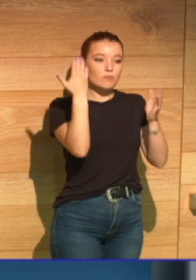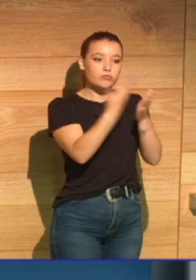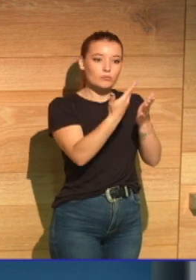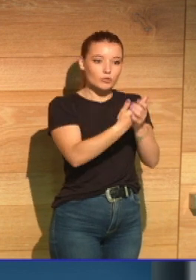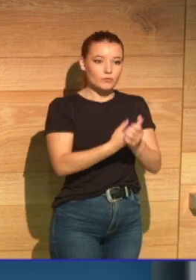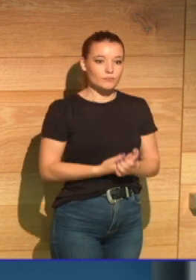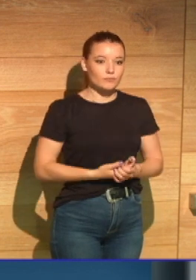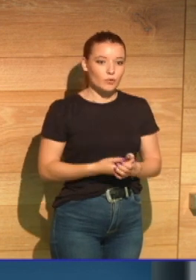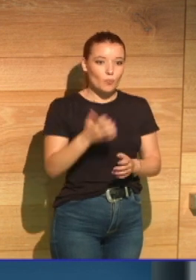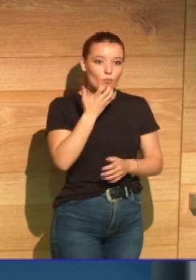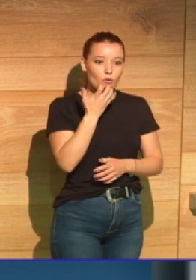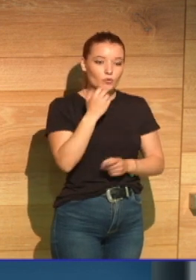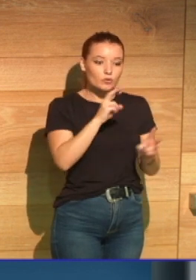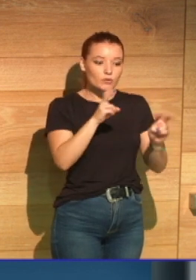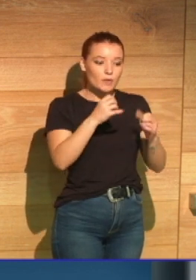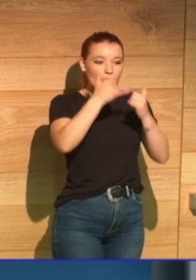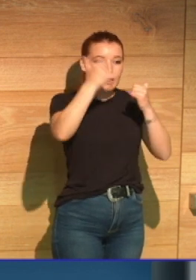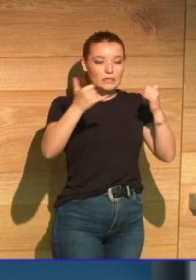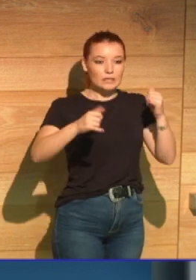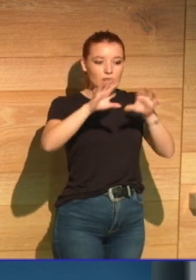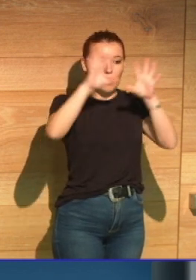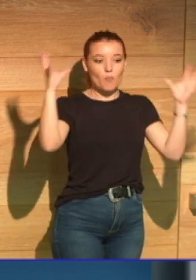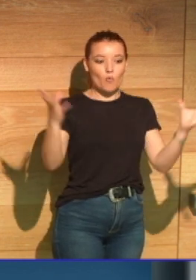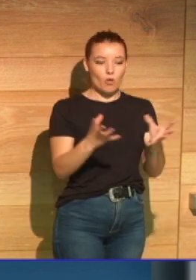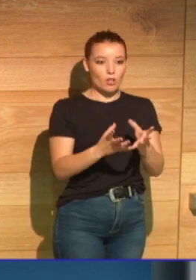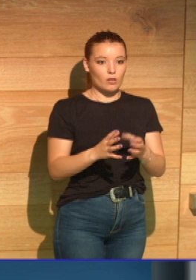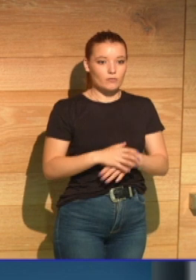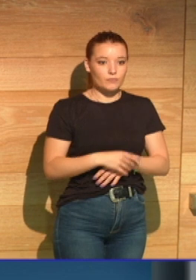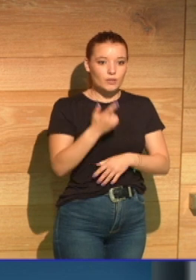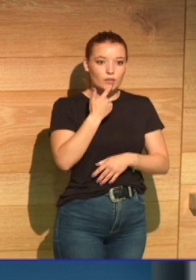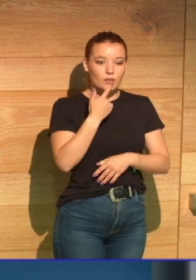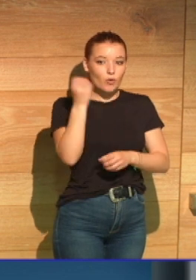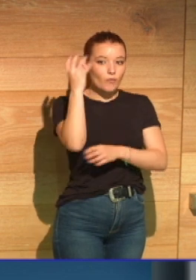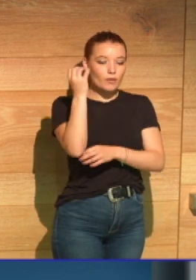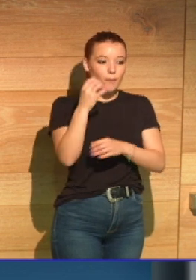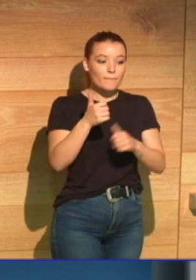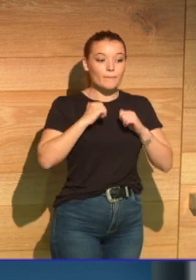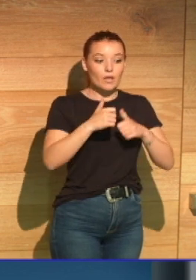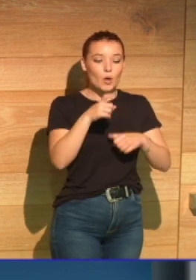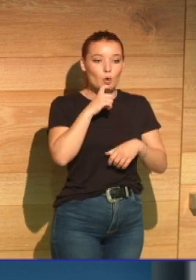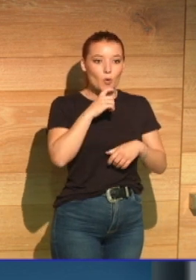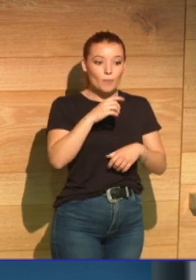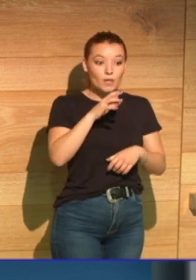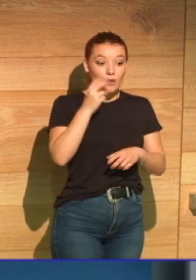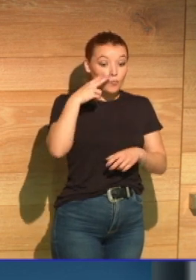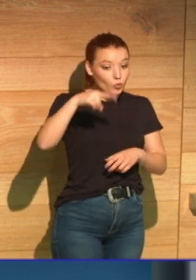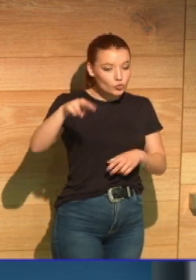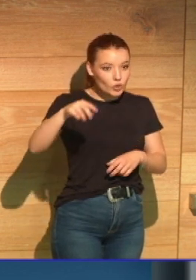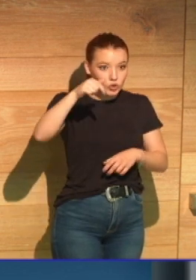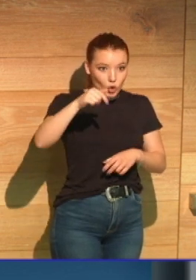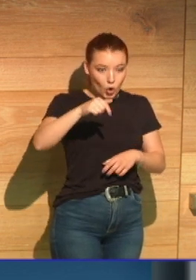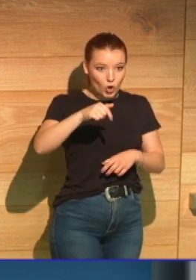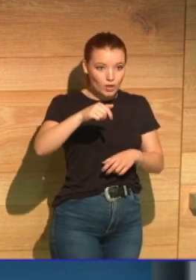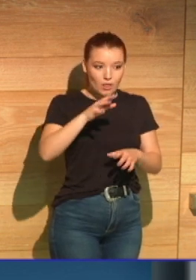por ejemplo, en el tema de la crisis planetaria, ¿no? Y abrían la conferencia diciéndonos, creemos que los museos hoy más que nunca tenemos que